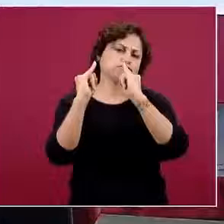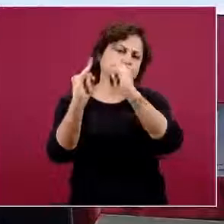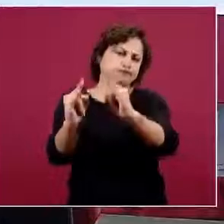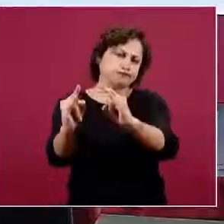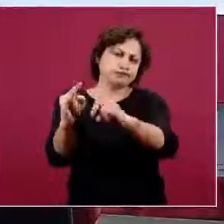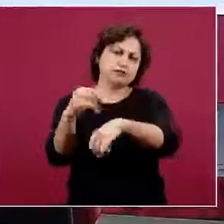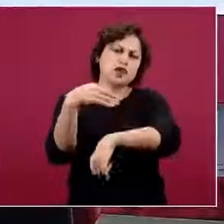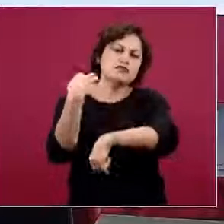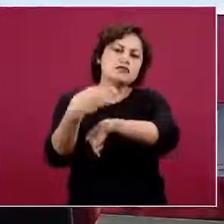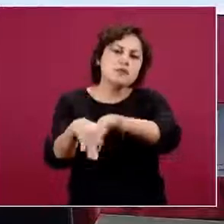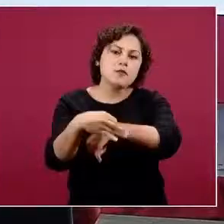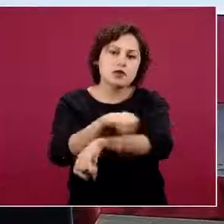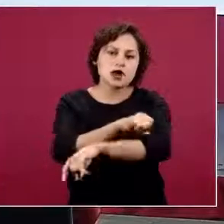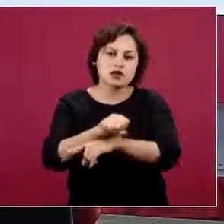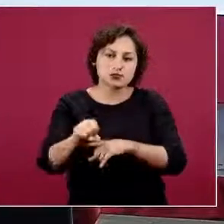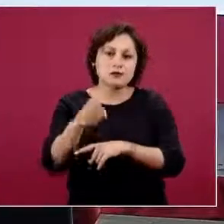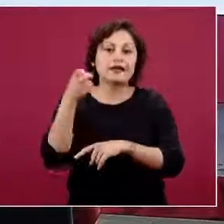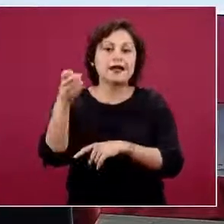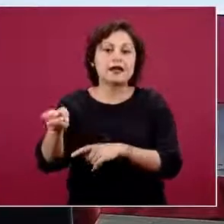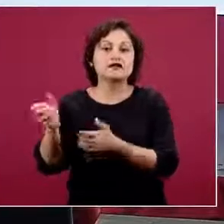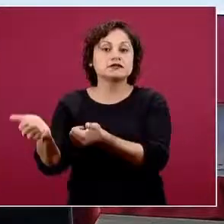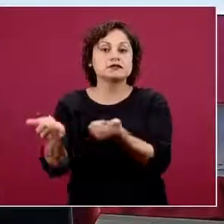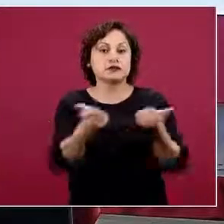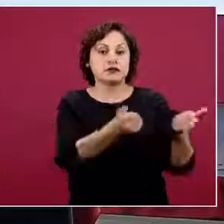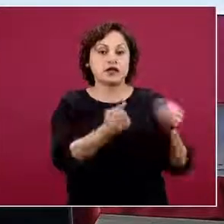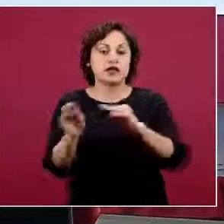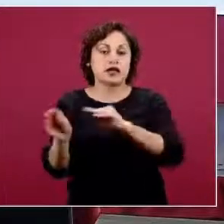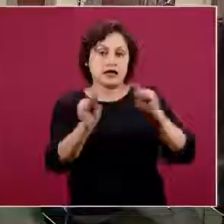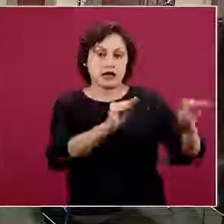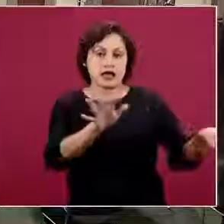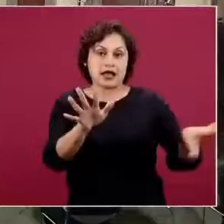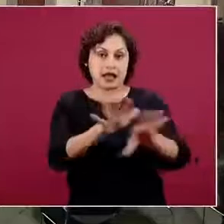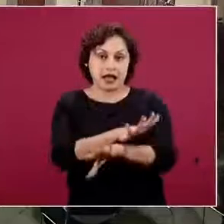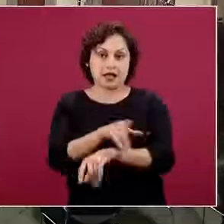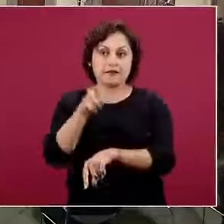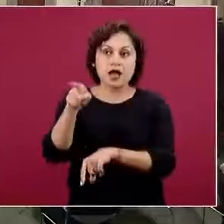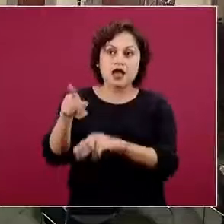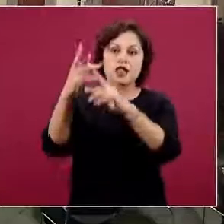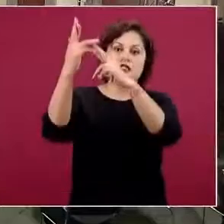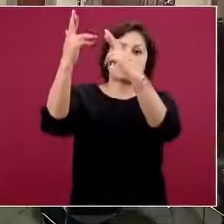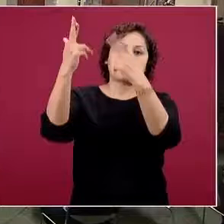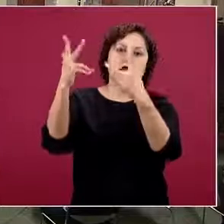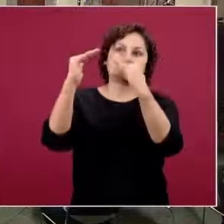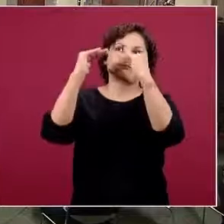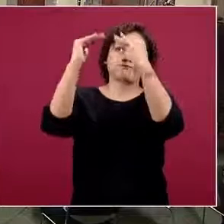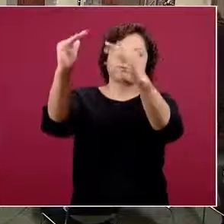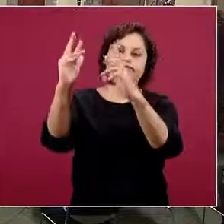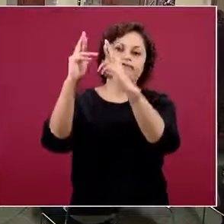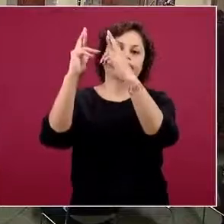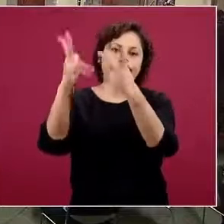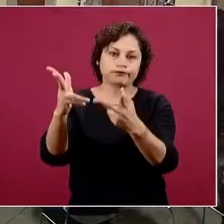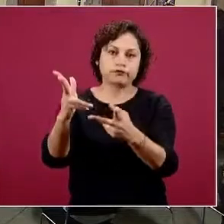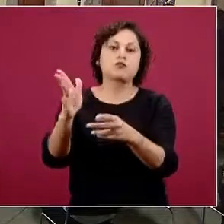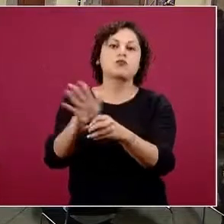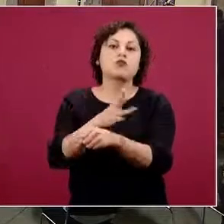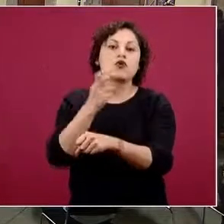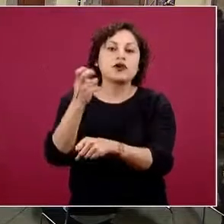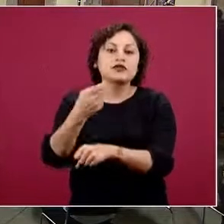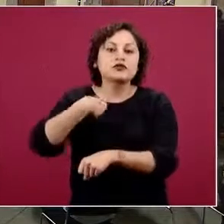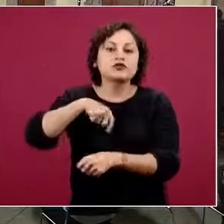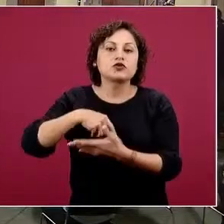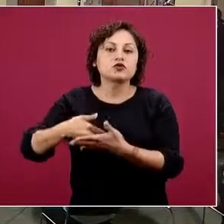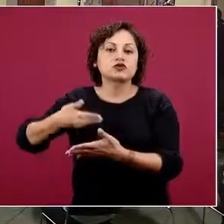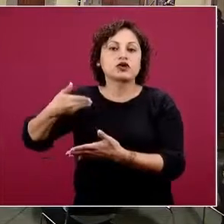y esta fue damnificada sobre todo en la parte del techo, pero se preveía eso, se previó eso y se sacaron a los pacientes